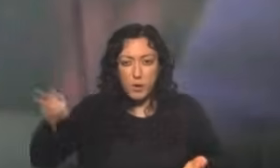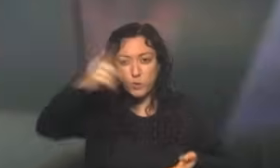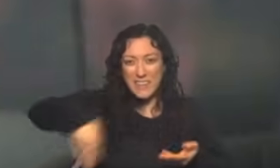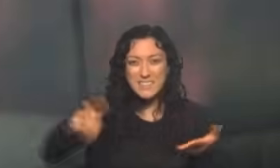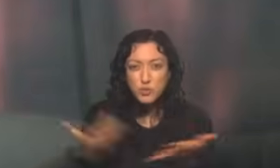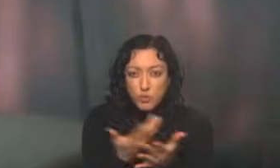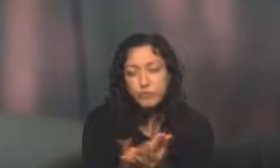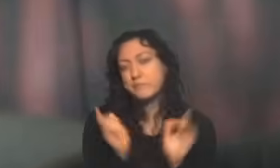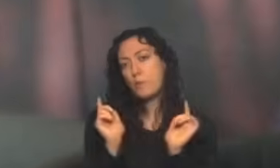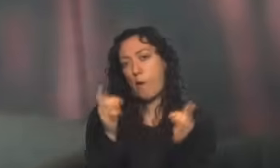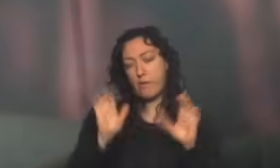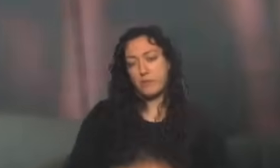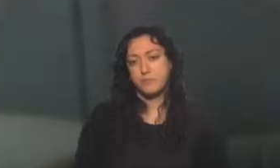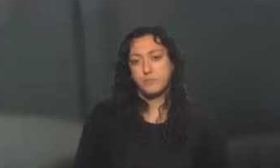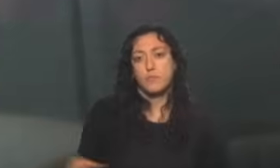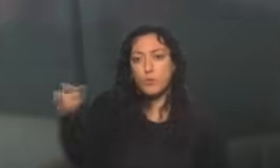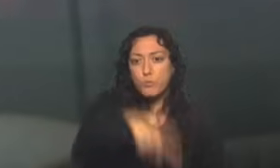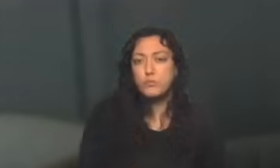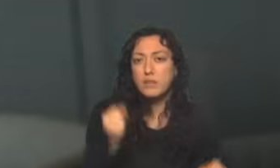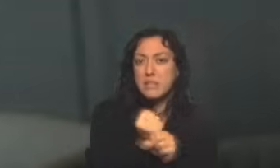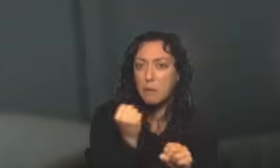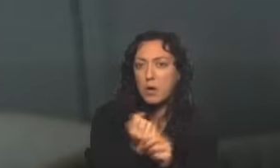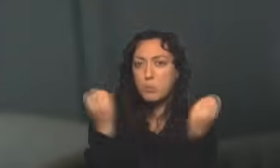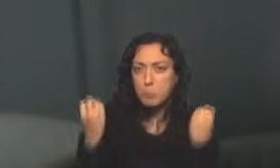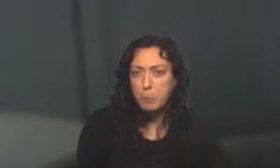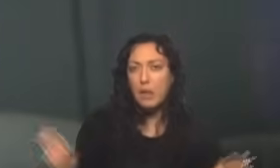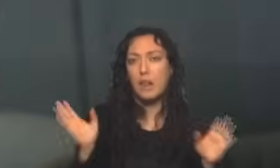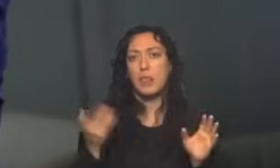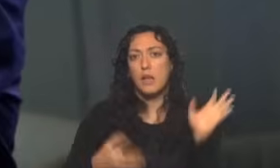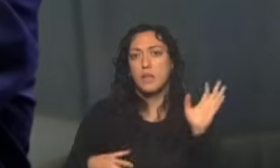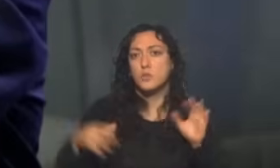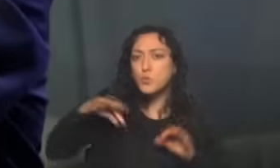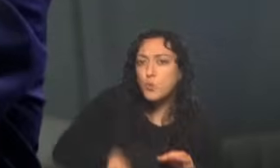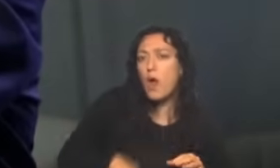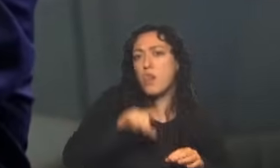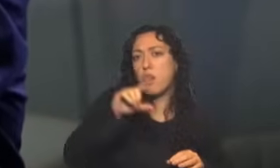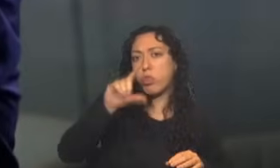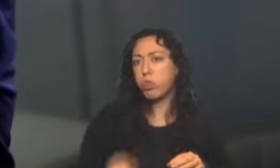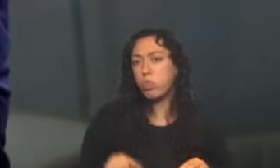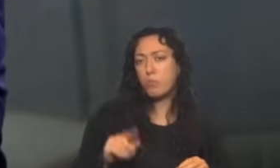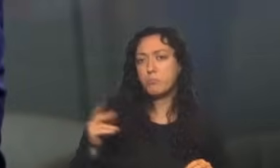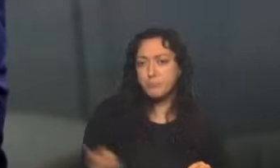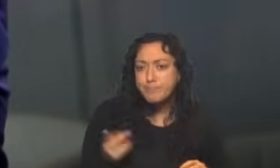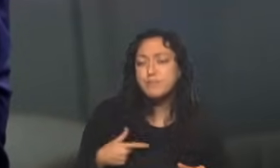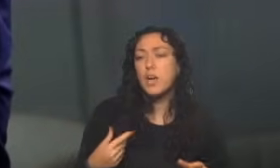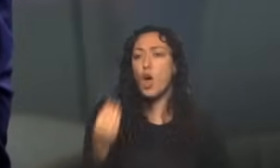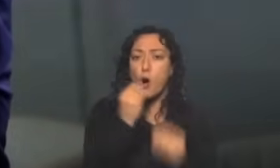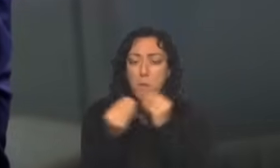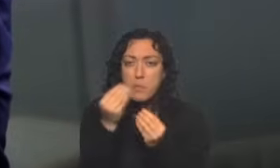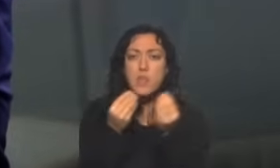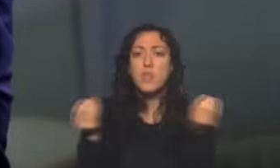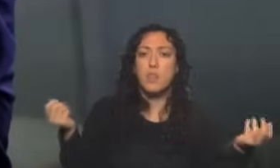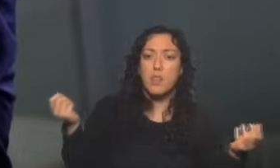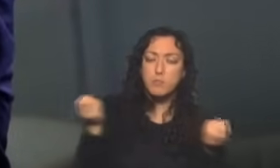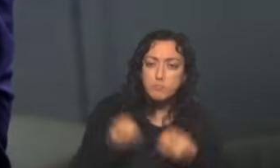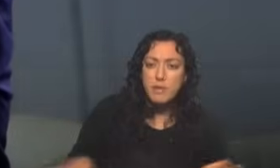padecido. Perdieron sus empleos y gran parte de sus ingresos. La comida, la